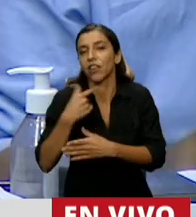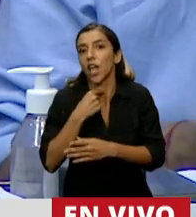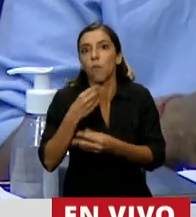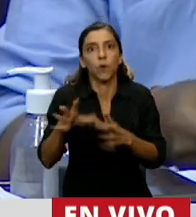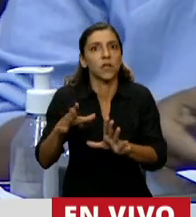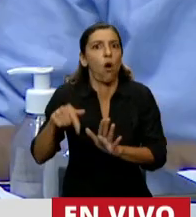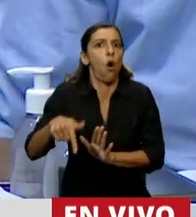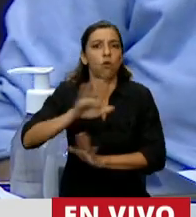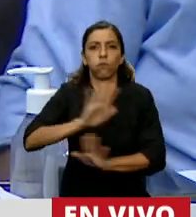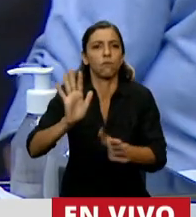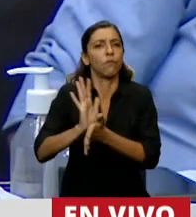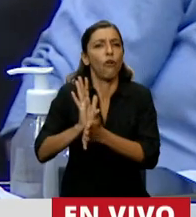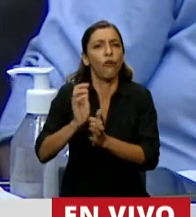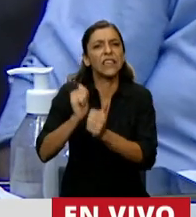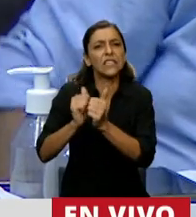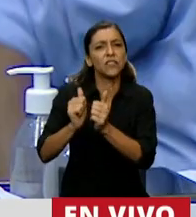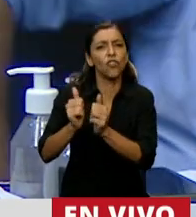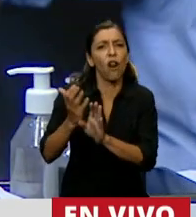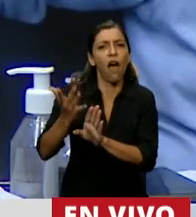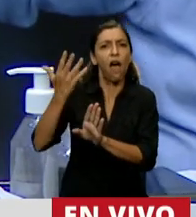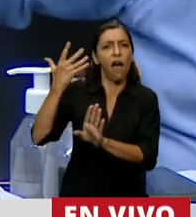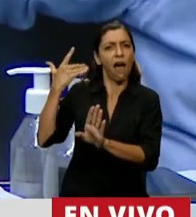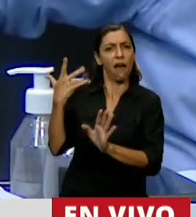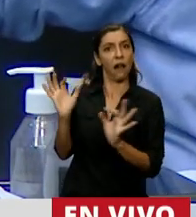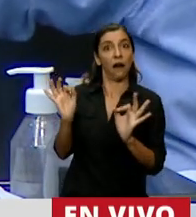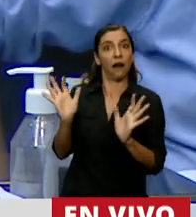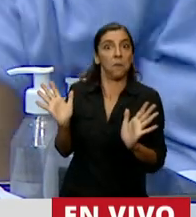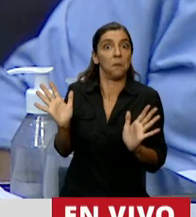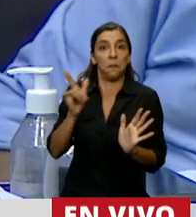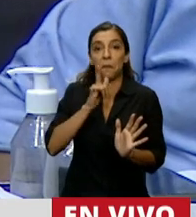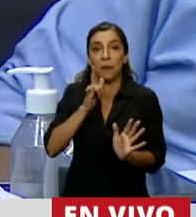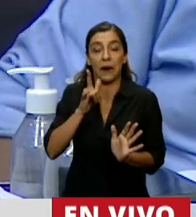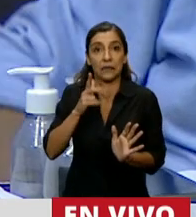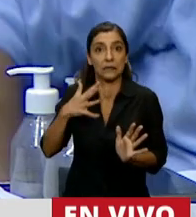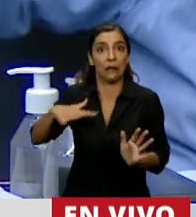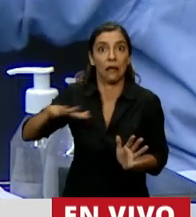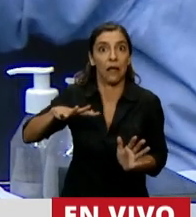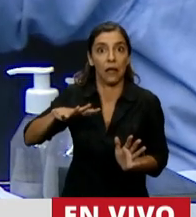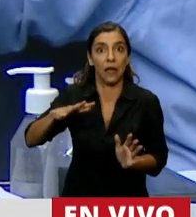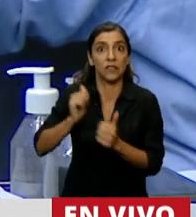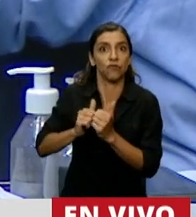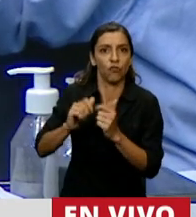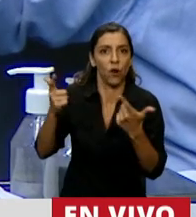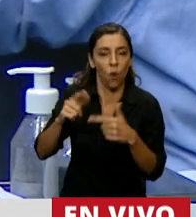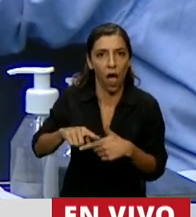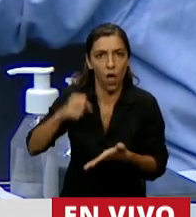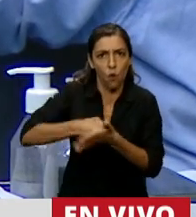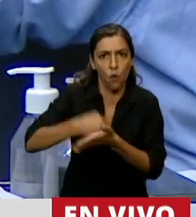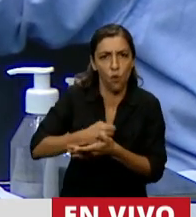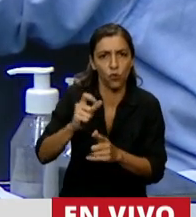comienza hoy, como que no hay historia, como que no hay historia, los pueblos no tienen historia, las luchas, las banderas,